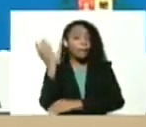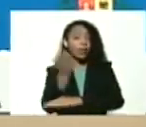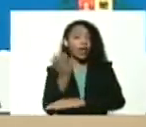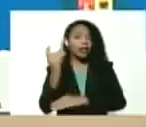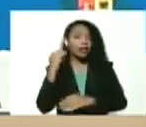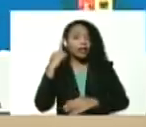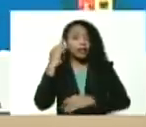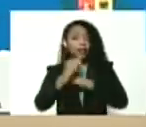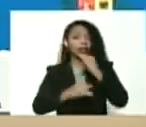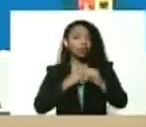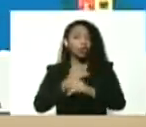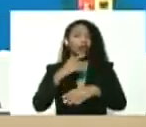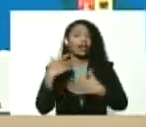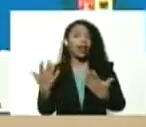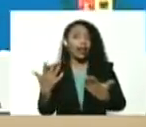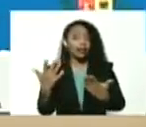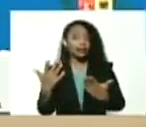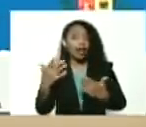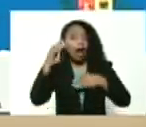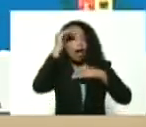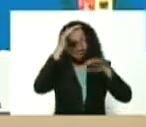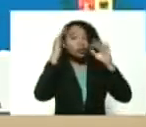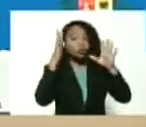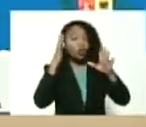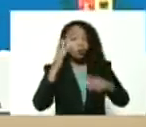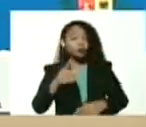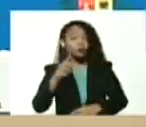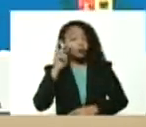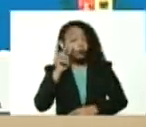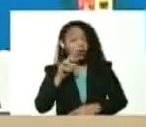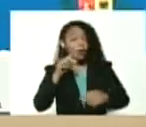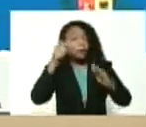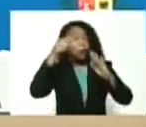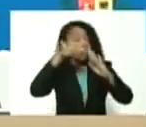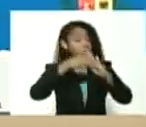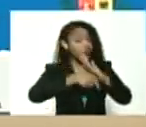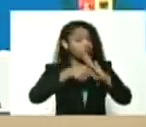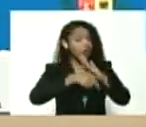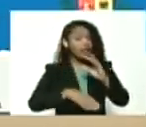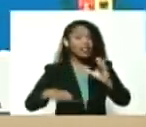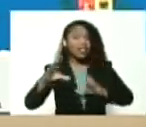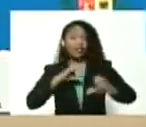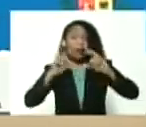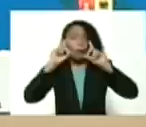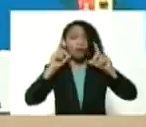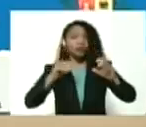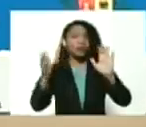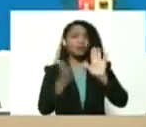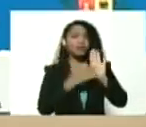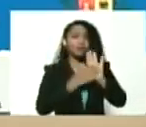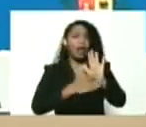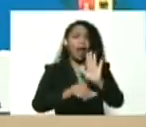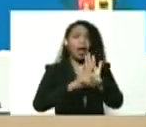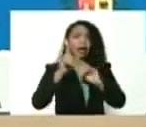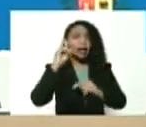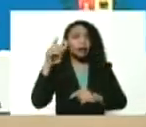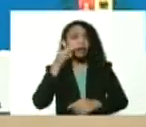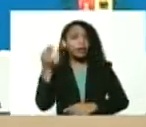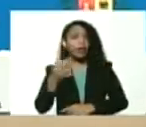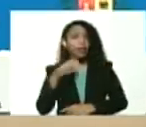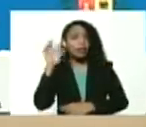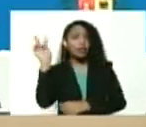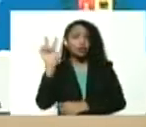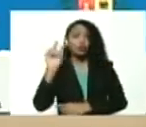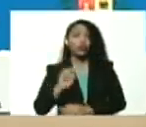es a atender con rigurosidad científica, profesional, apegado a la ley, la realidad de